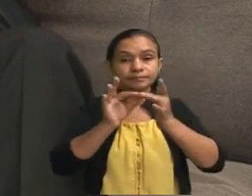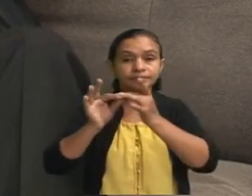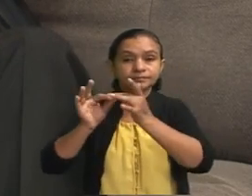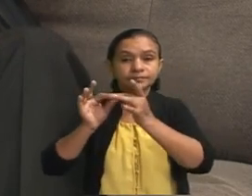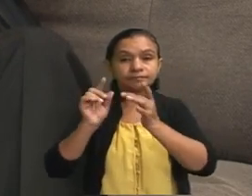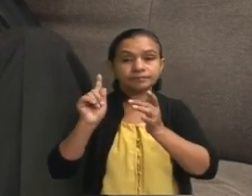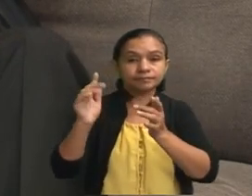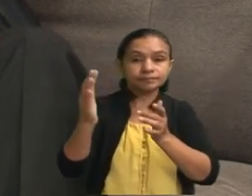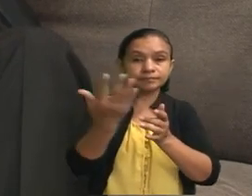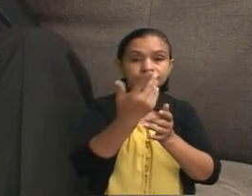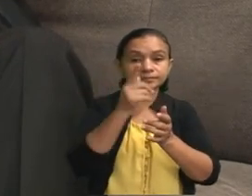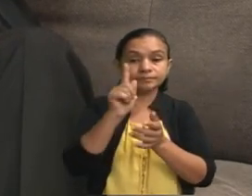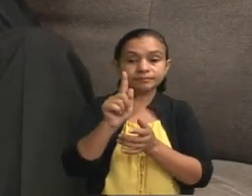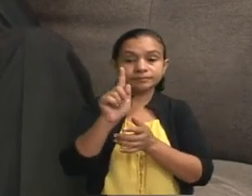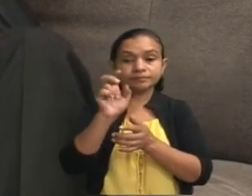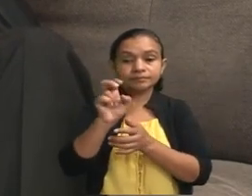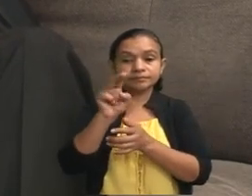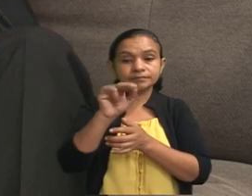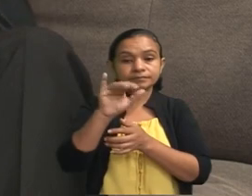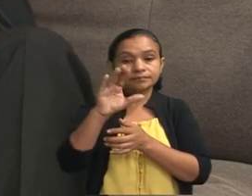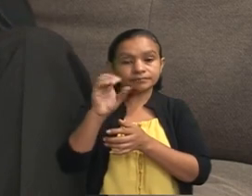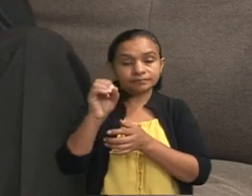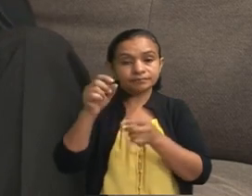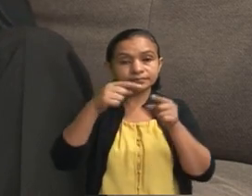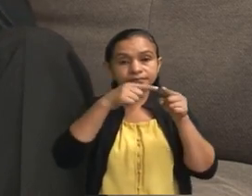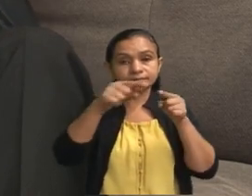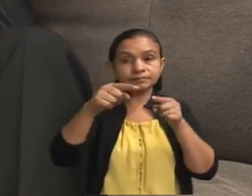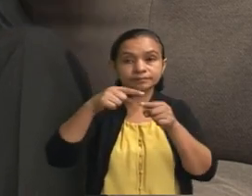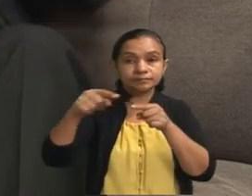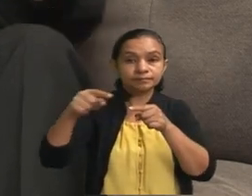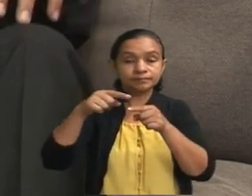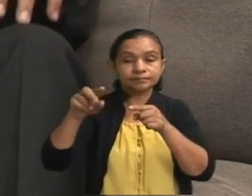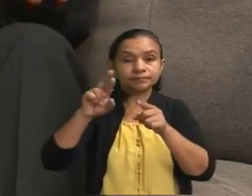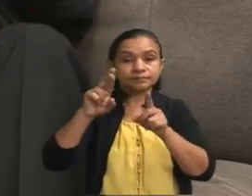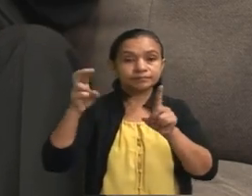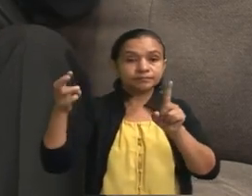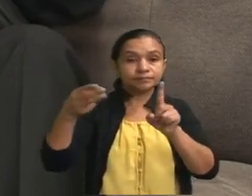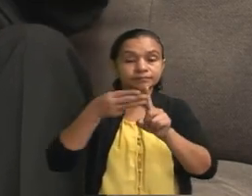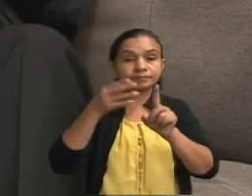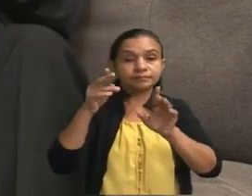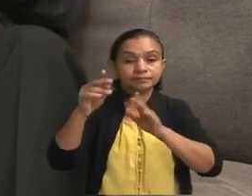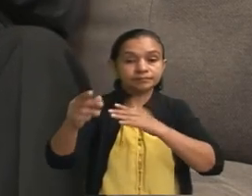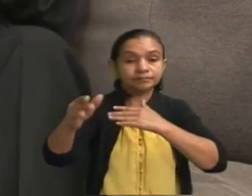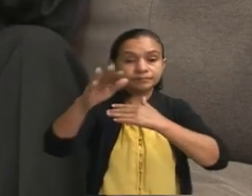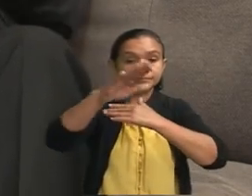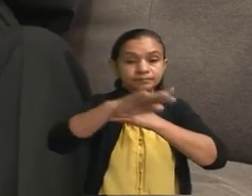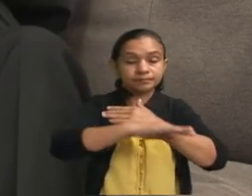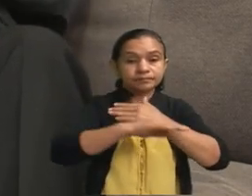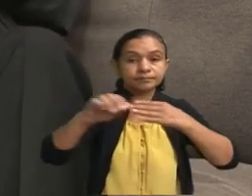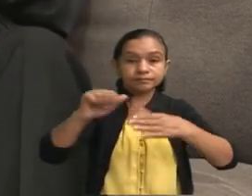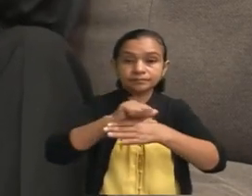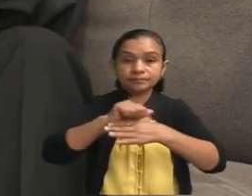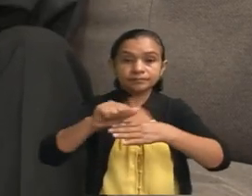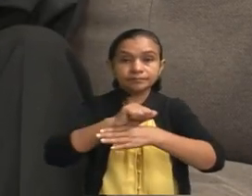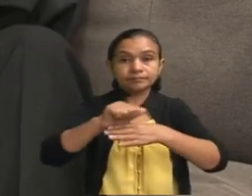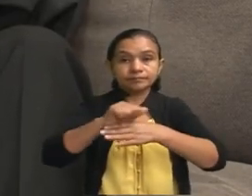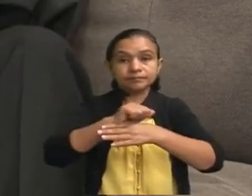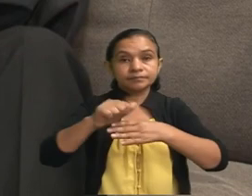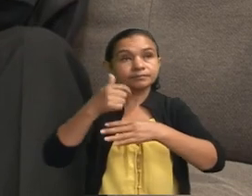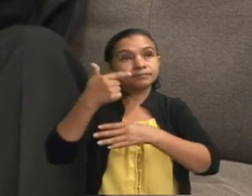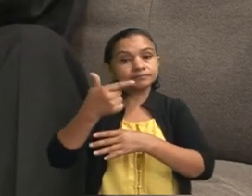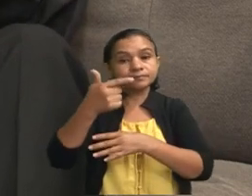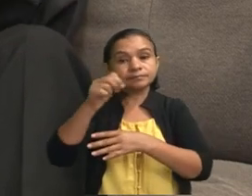los técnicos a nivel de los municipios de la región del Pacífico en este ejercicio de